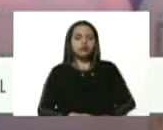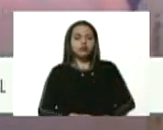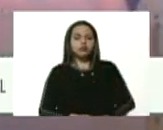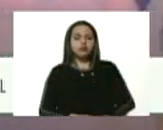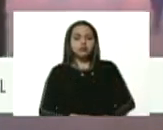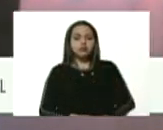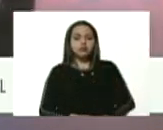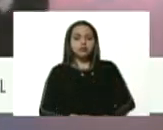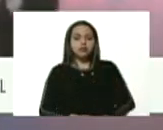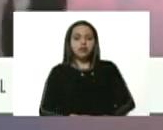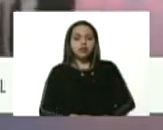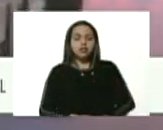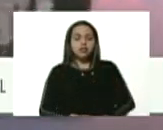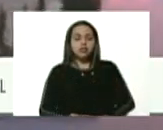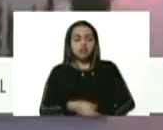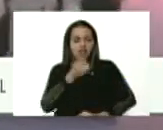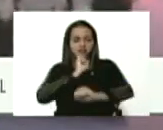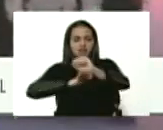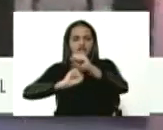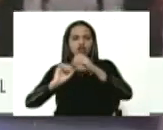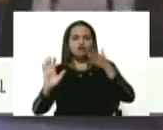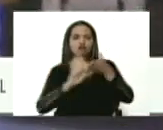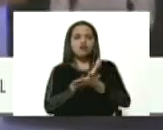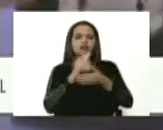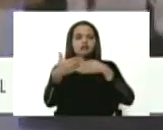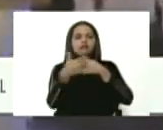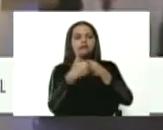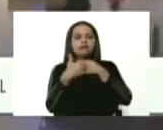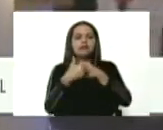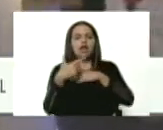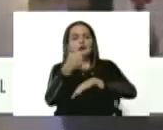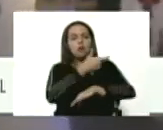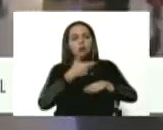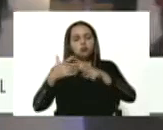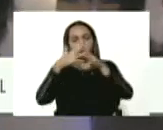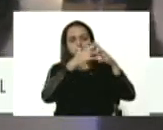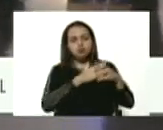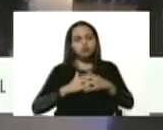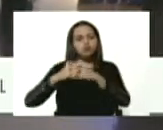enfrentando las agresiones del imperialismo norteamericano,